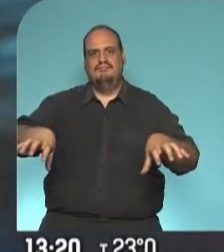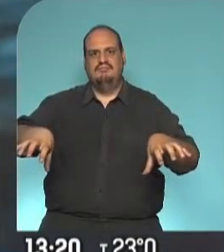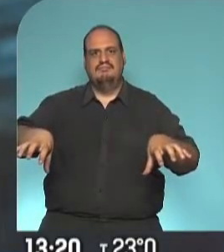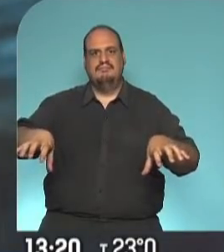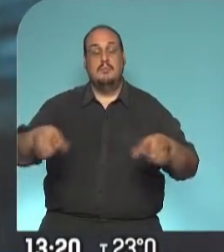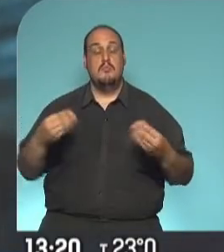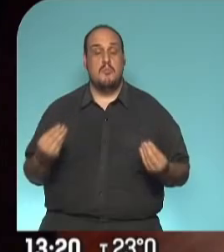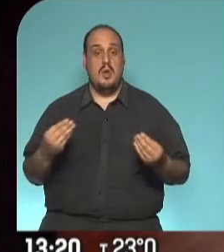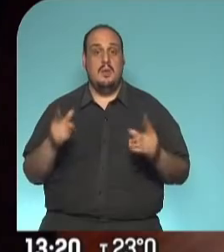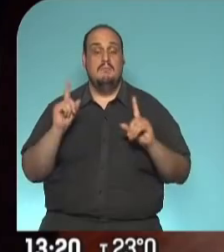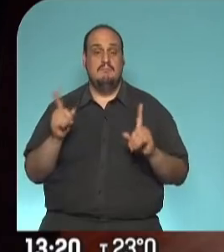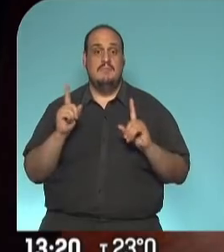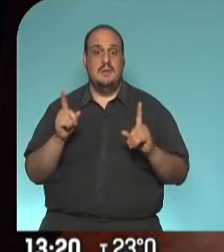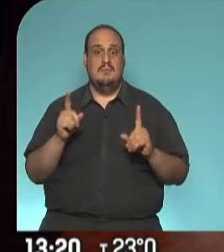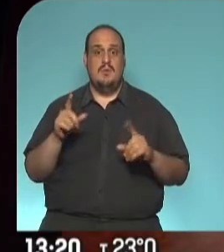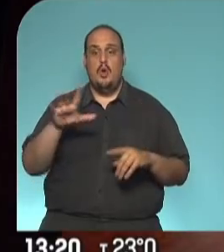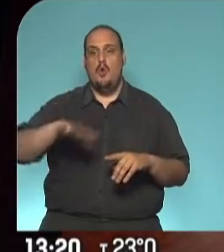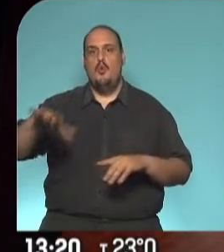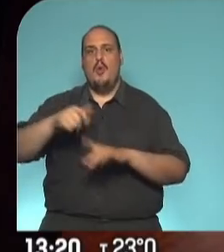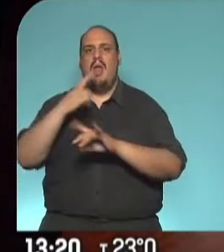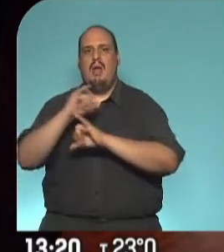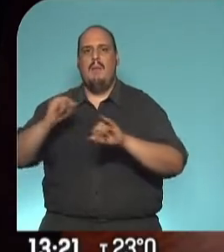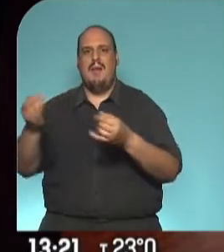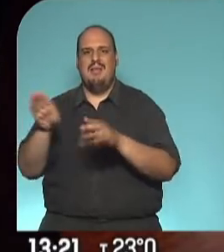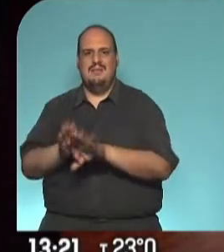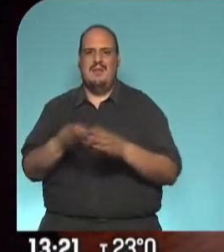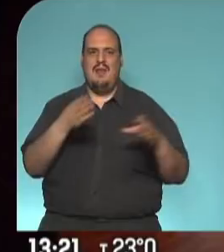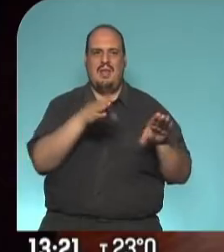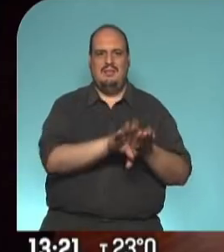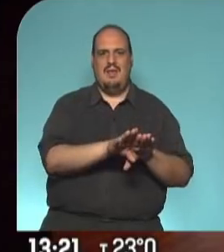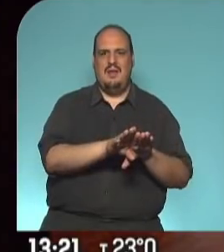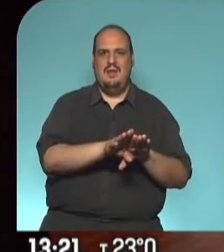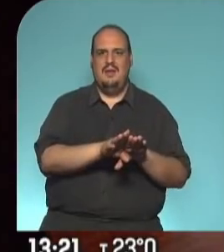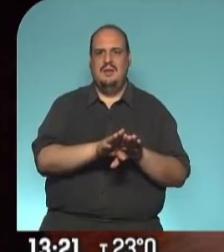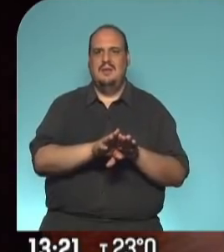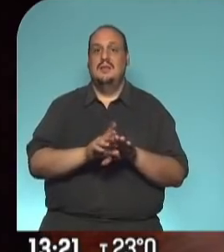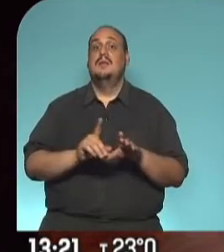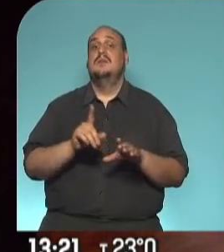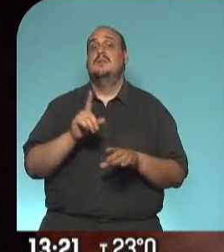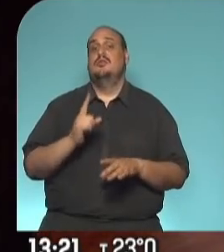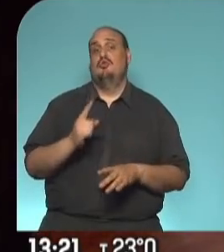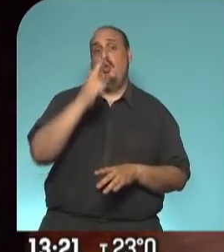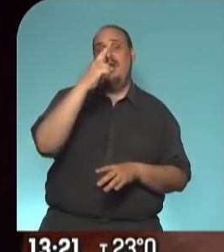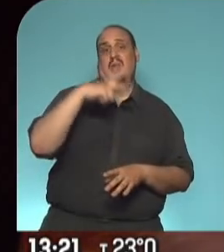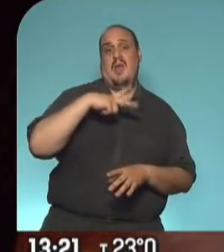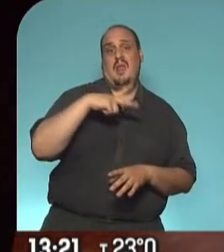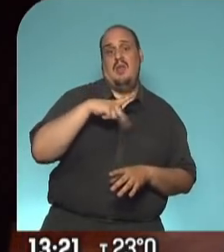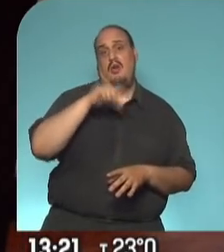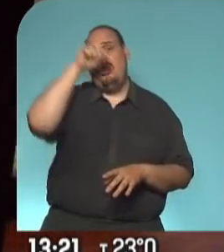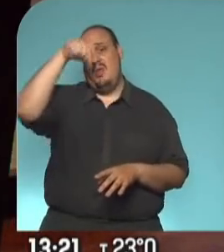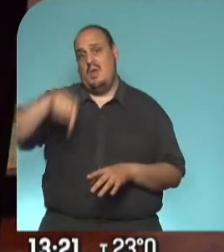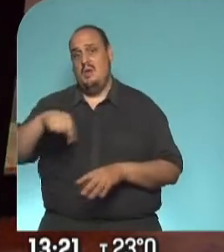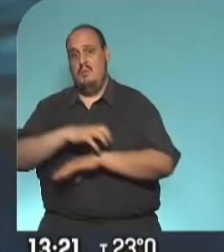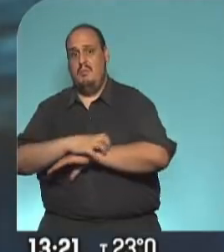esto? Lo mencionamos recién por el caso de los lugares de cierre de campaña, que estuvo focalizado el suroeste rico contra en Santa Cruz. El altiplano pobre. Y